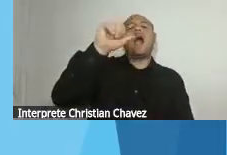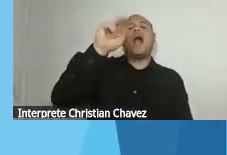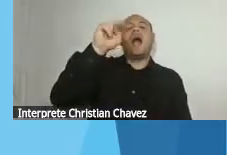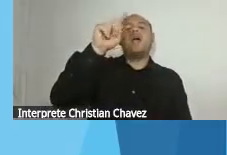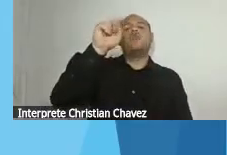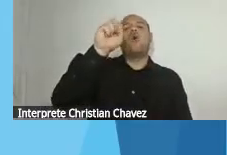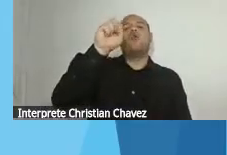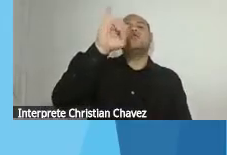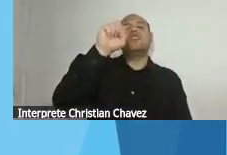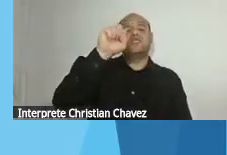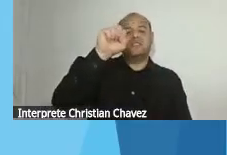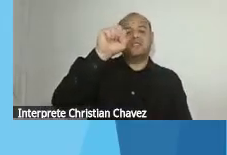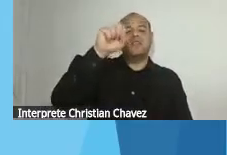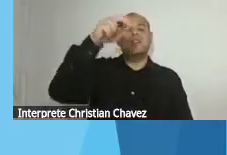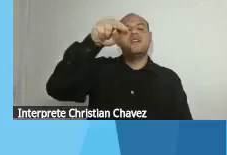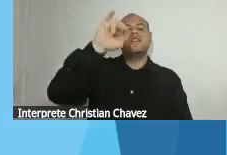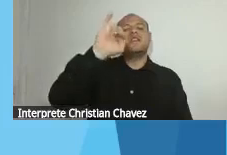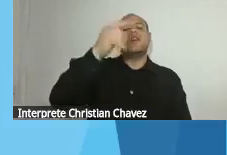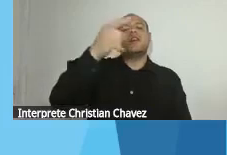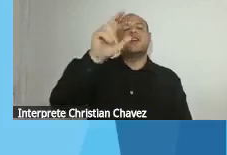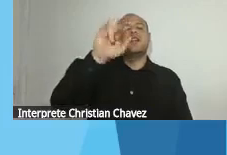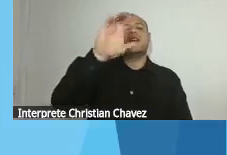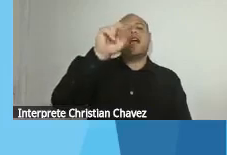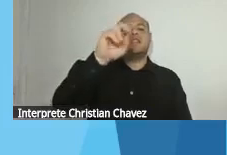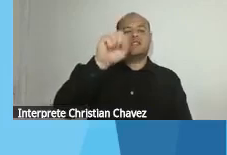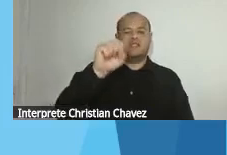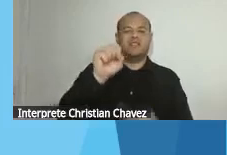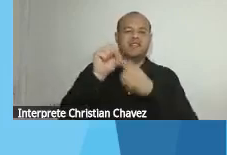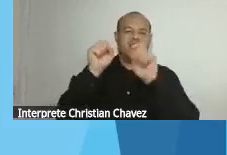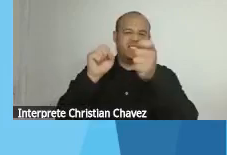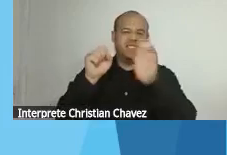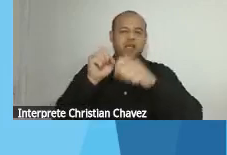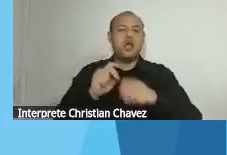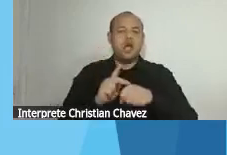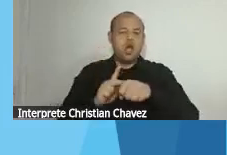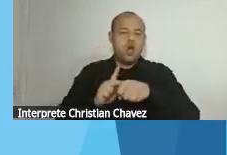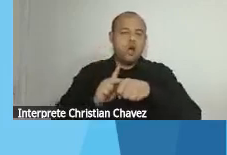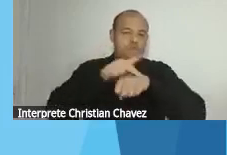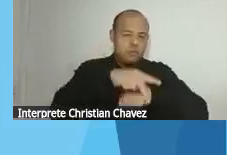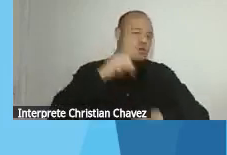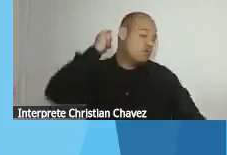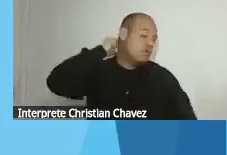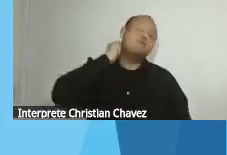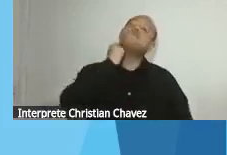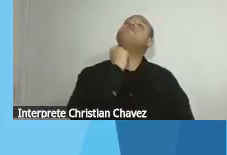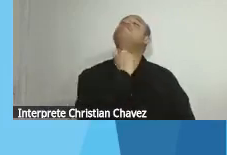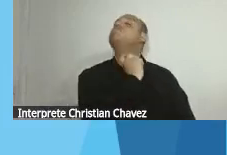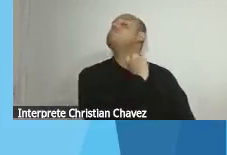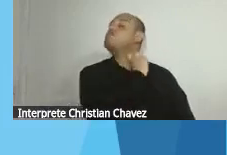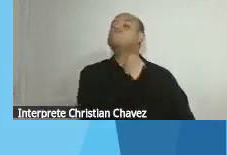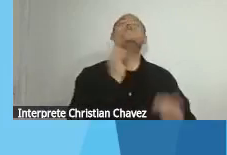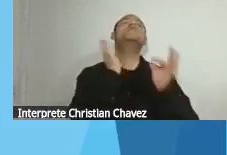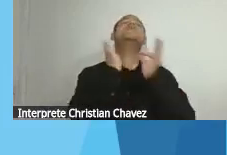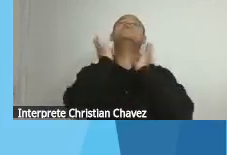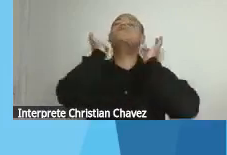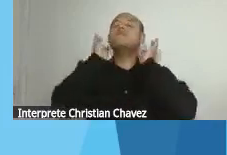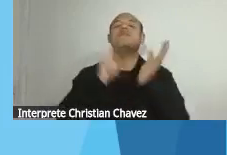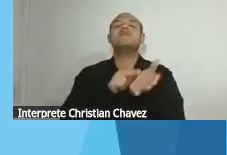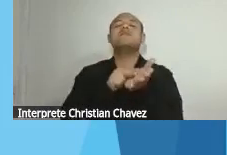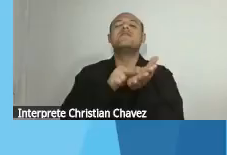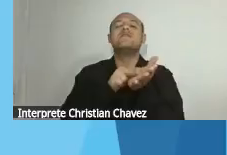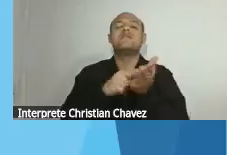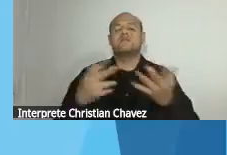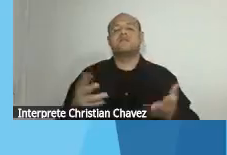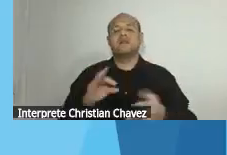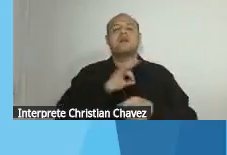cuando hay un cambio de pigmentación en la piel, ¿sí? Principalmente en el cuello, puede haber en los nudillos, puede haber en las ingles, puede haber